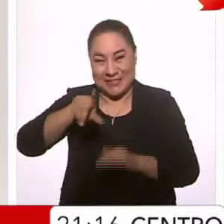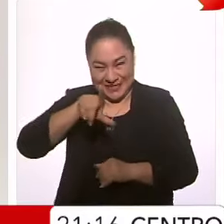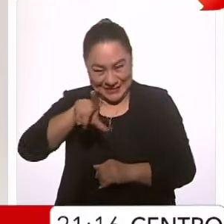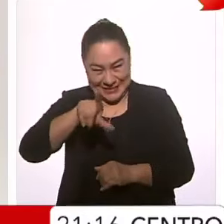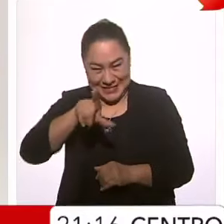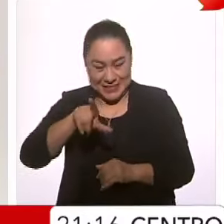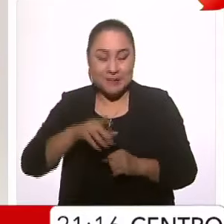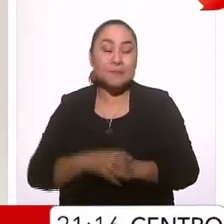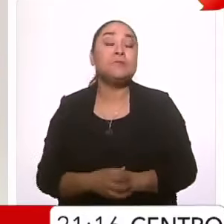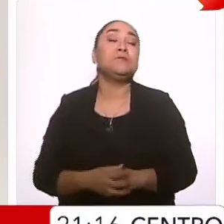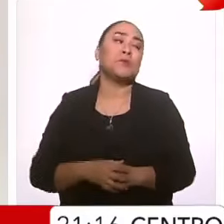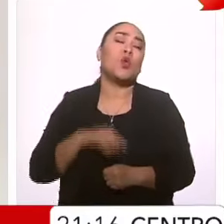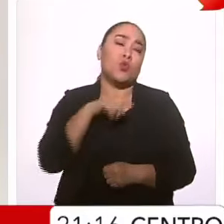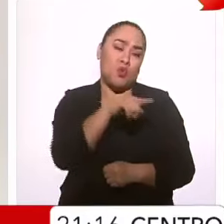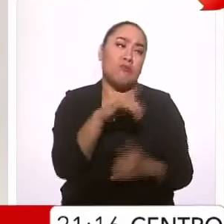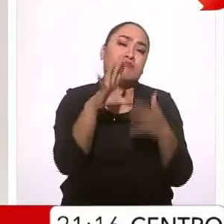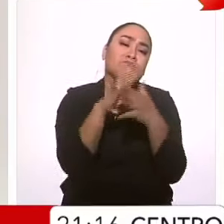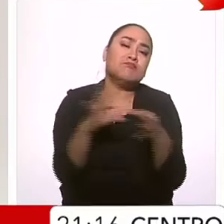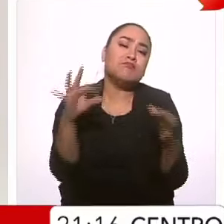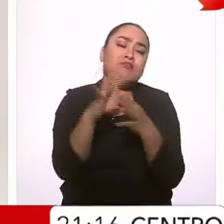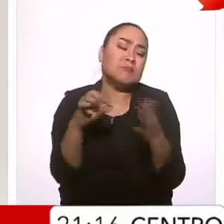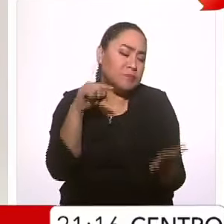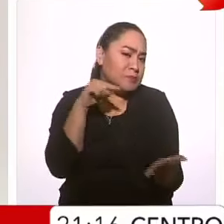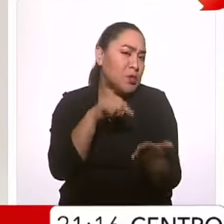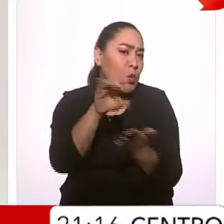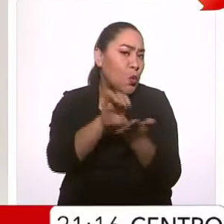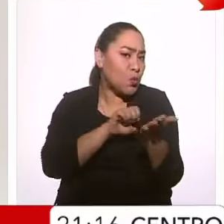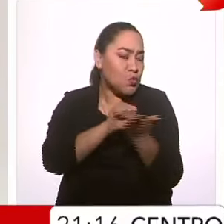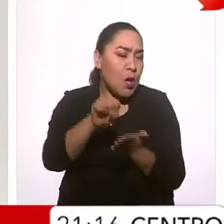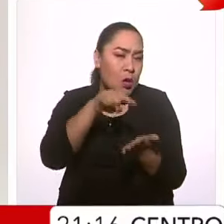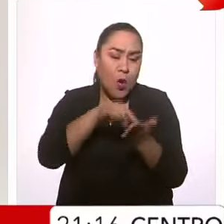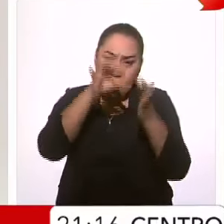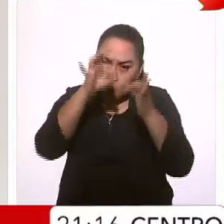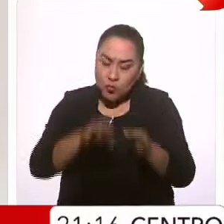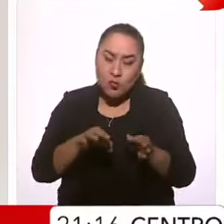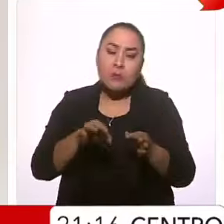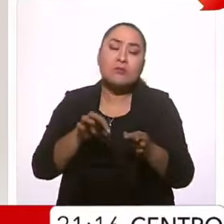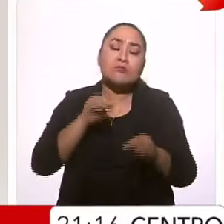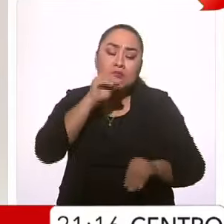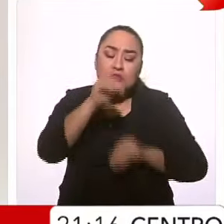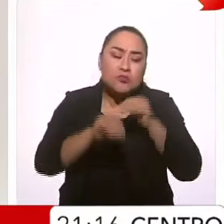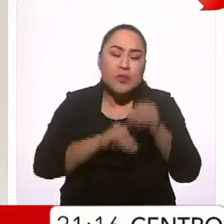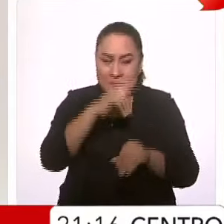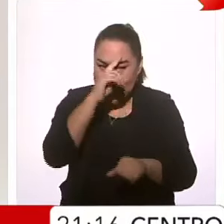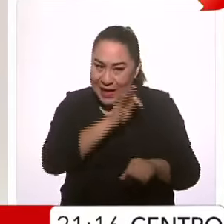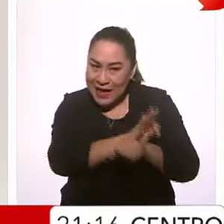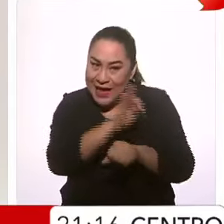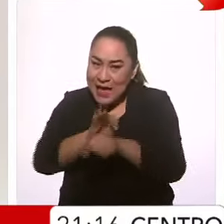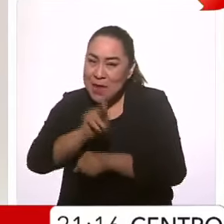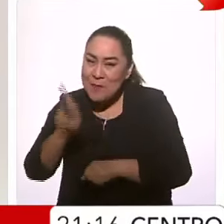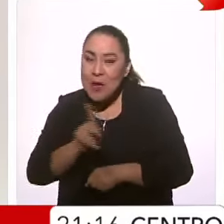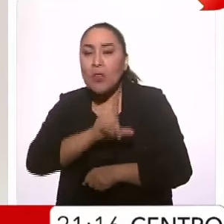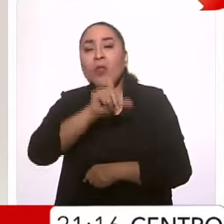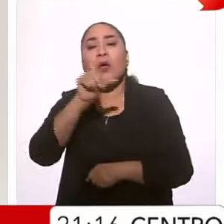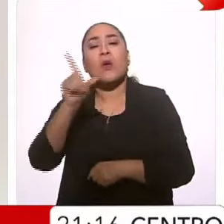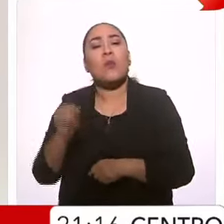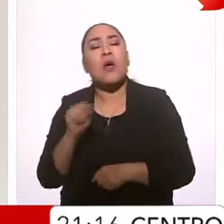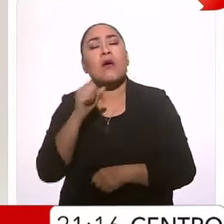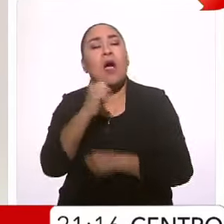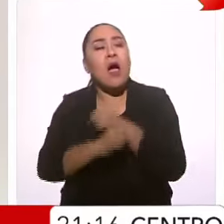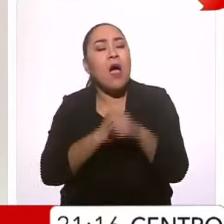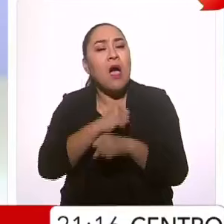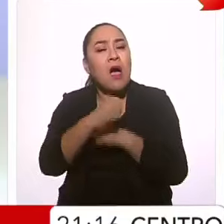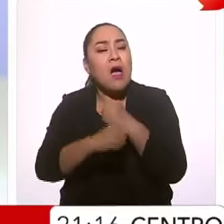y mencionaba esta Constitución que nació con un carácter social que se perdió en el camino, que se perdió durante el régimen